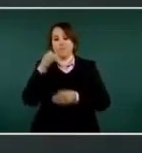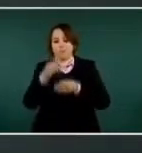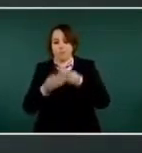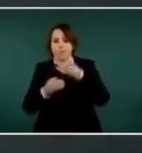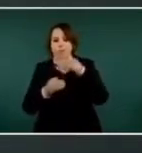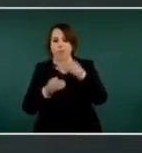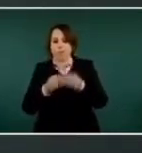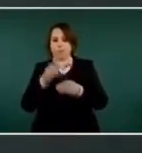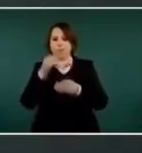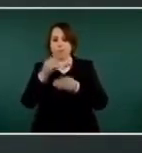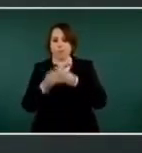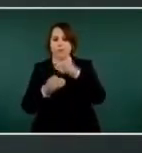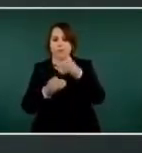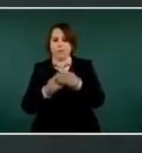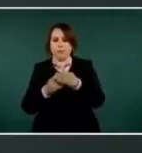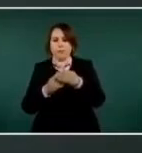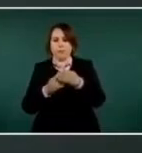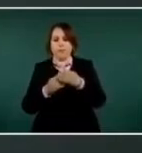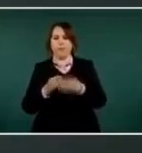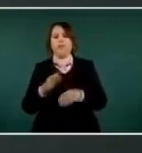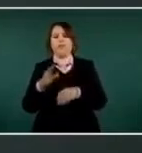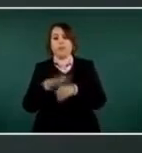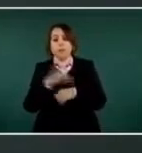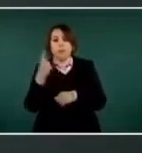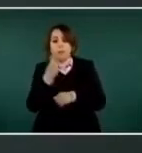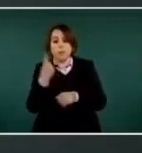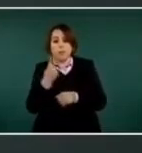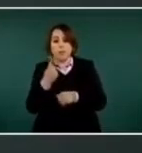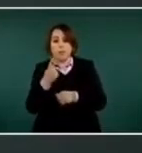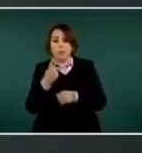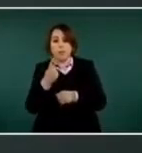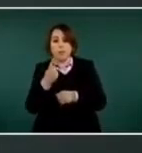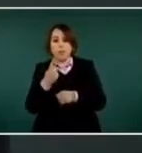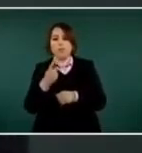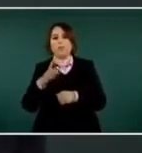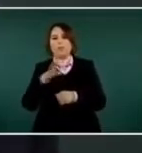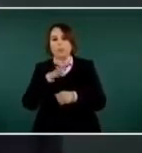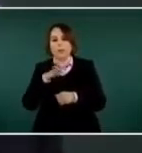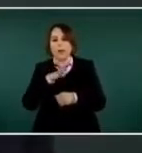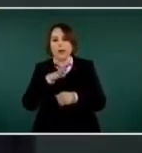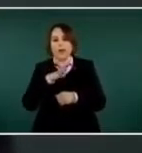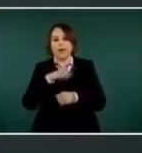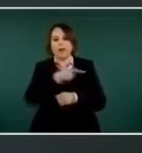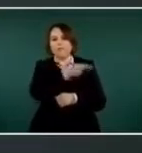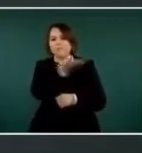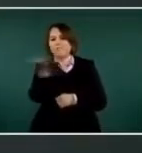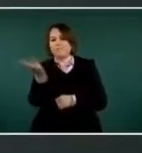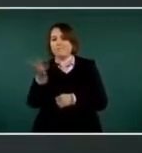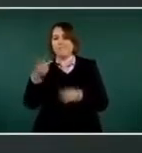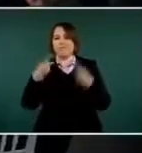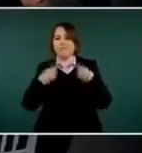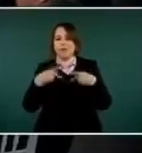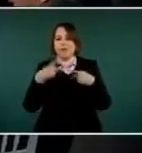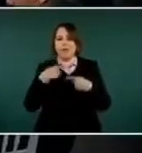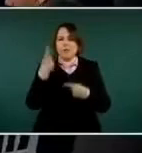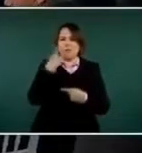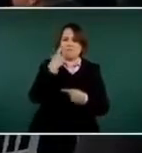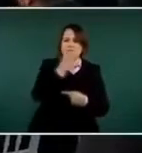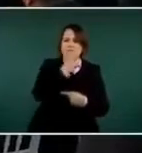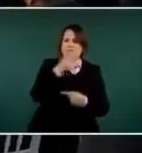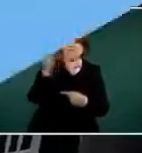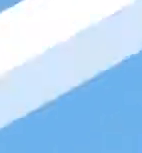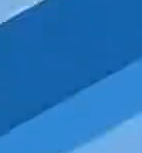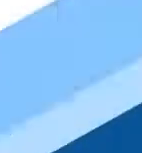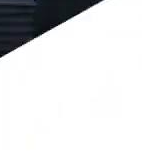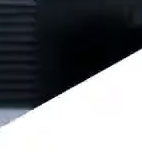porque hay quienes no ven bien esto, incluso no